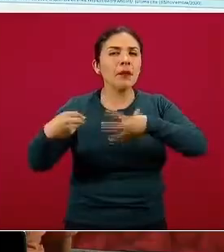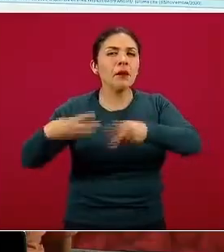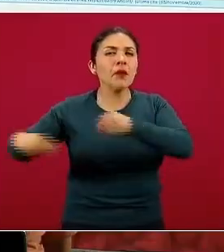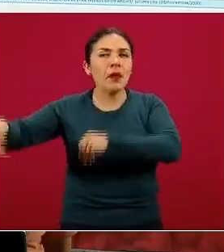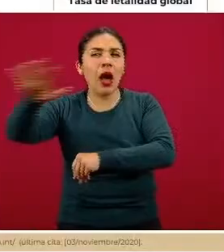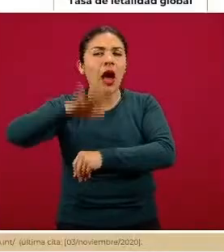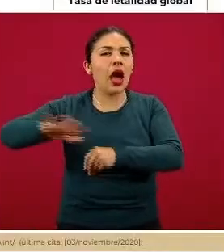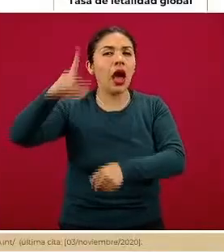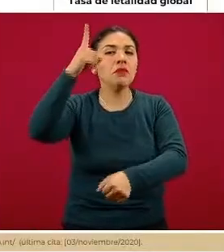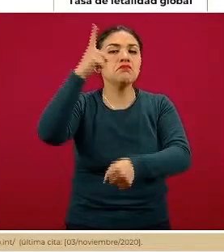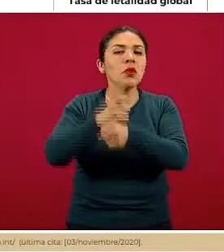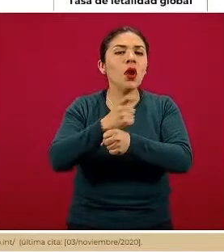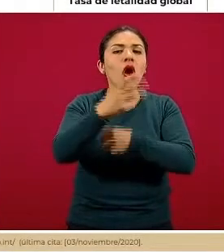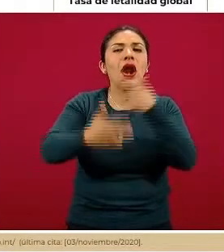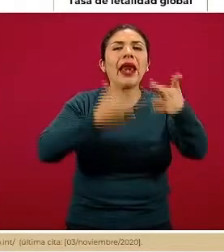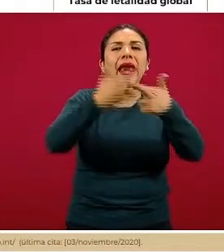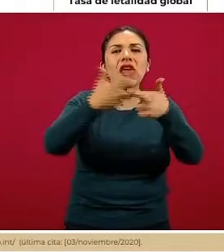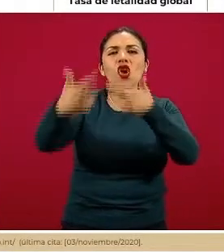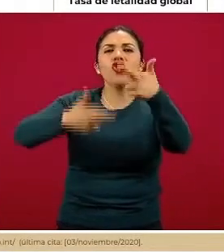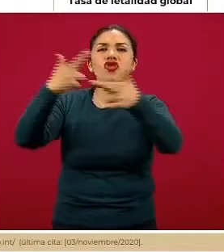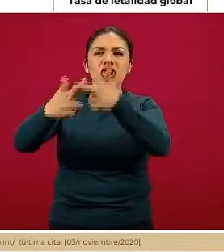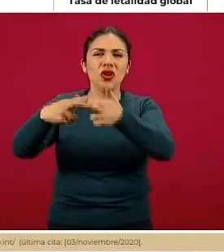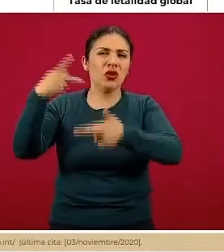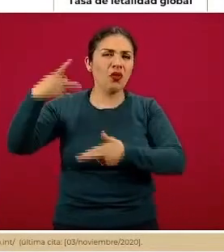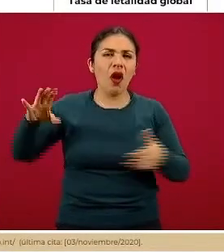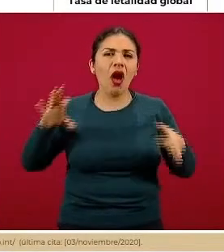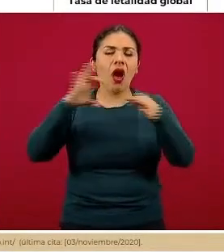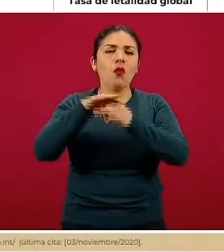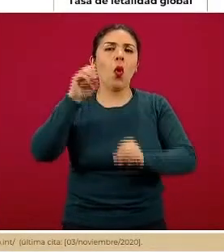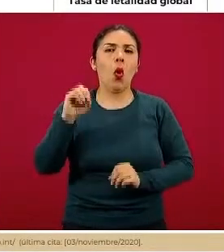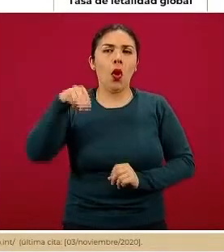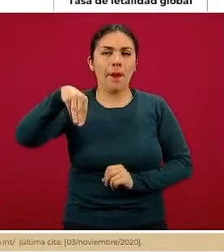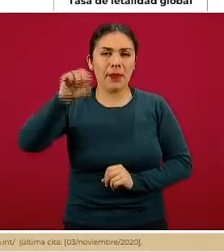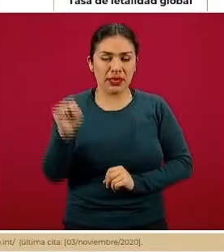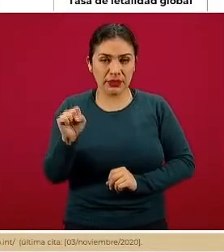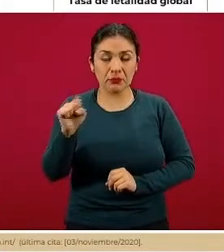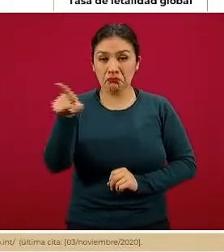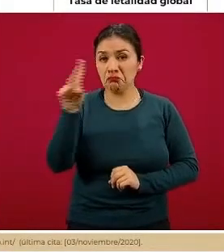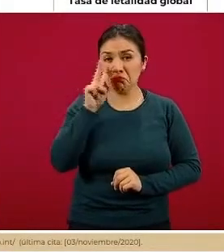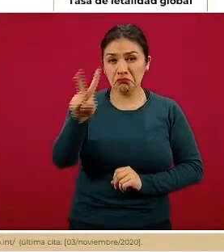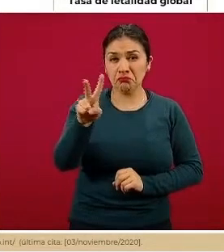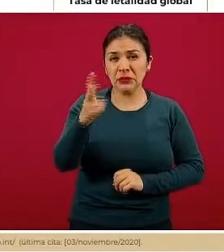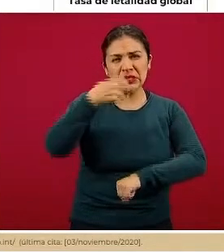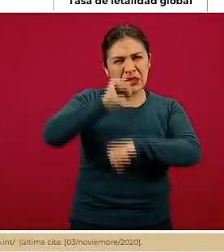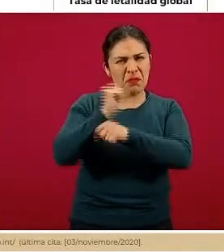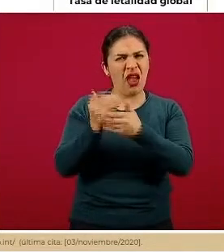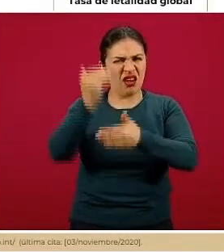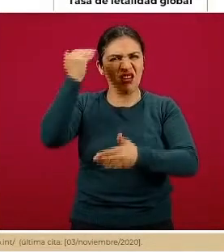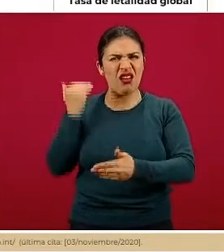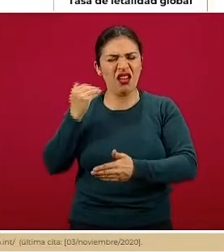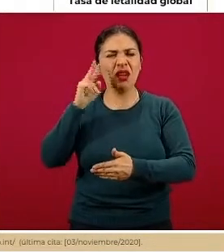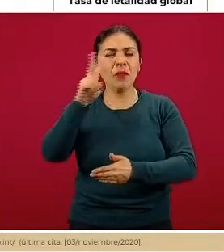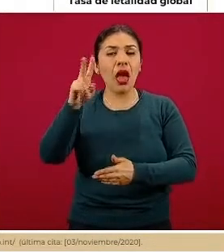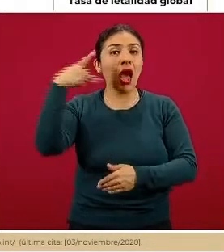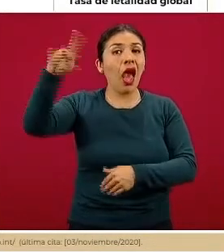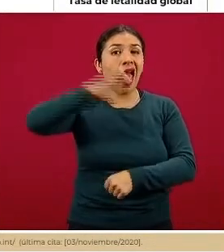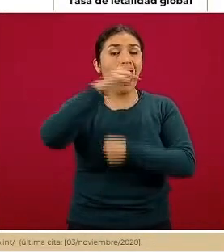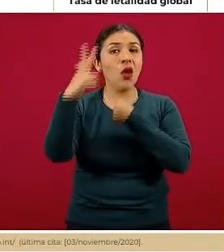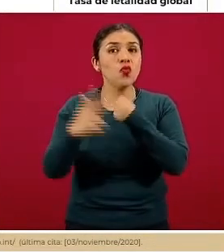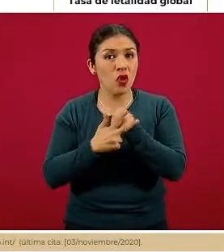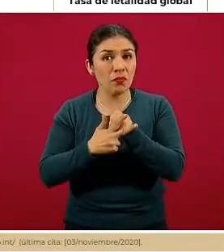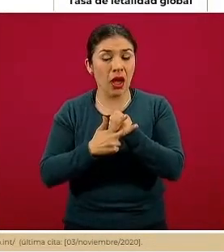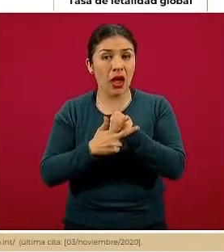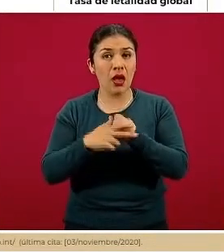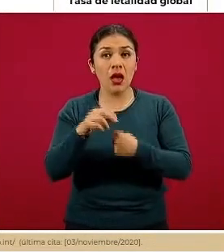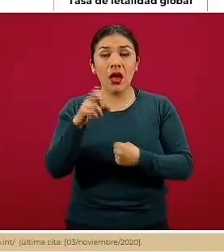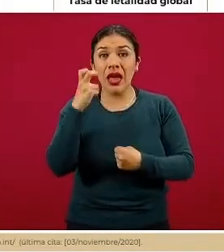las principales o las regiones de la Organización Mundial de la Salud. Ya veíamos también la semana pasada cómo el continente europeo, para